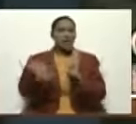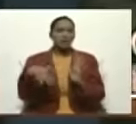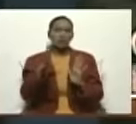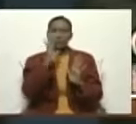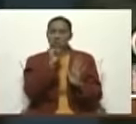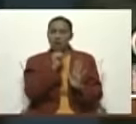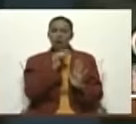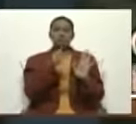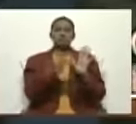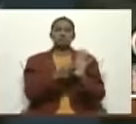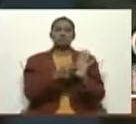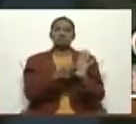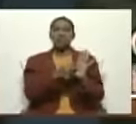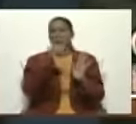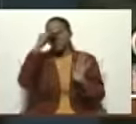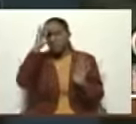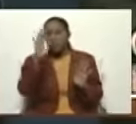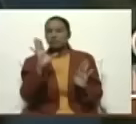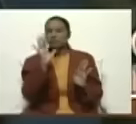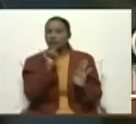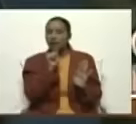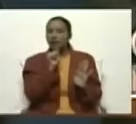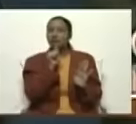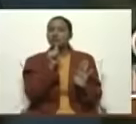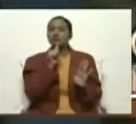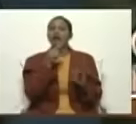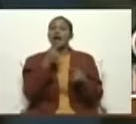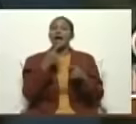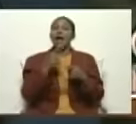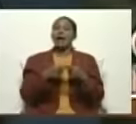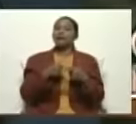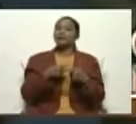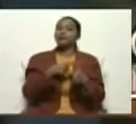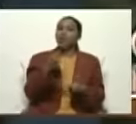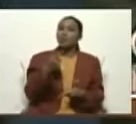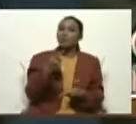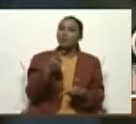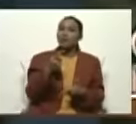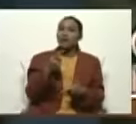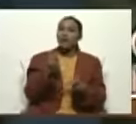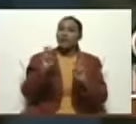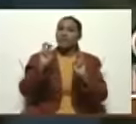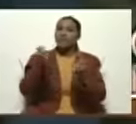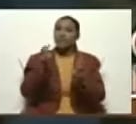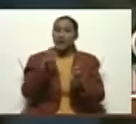literalmente sobre lo que ha ocurrido en Palestina y